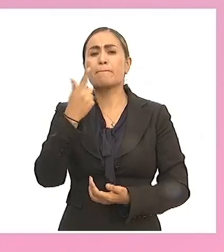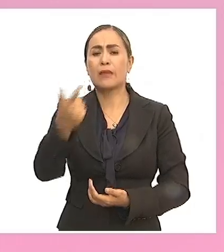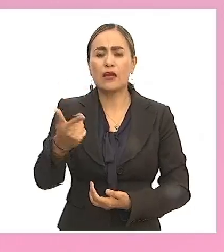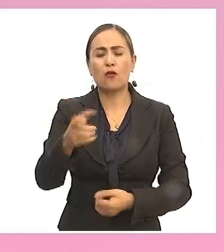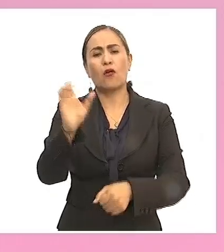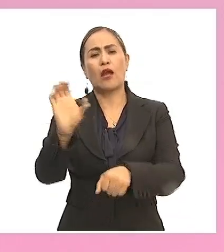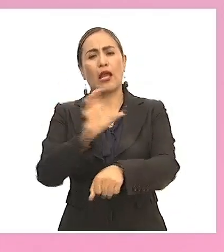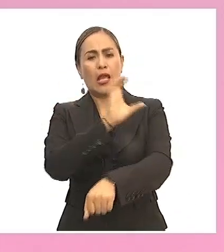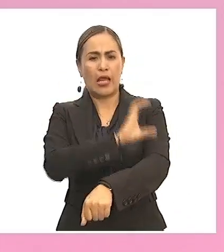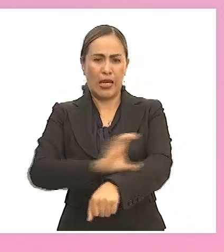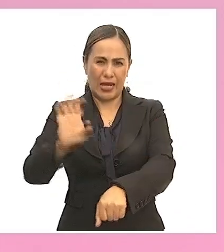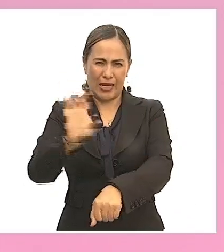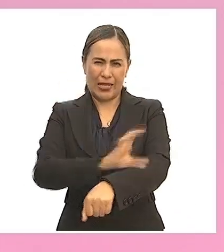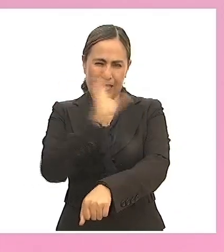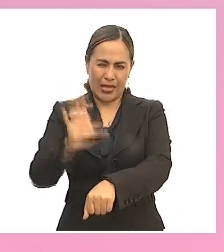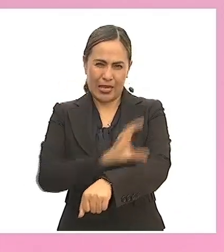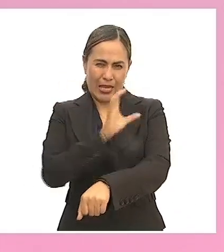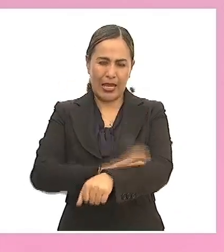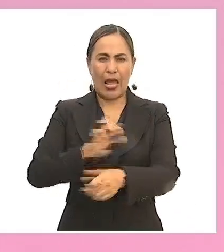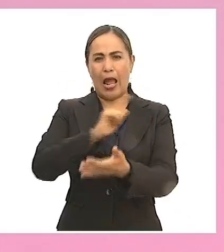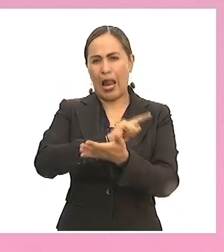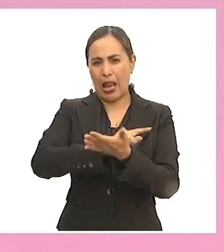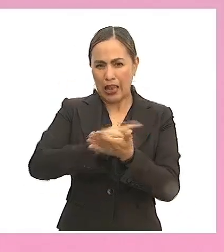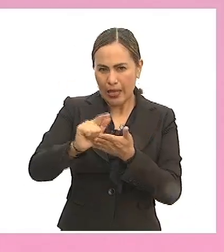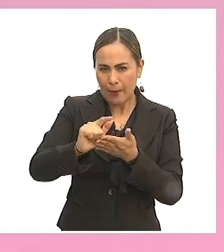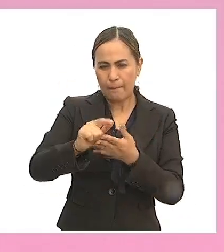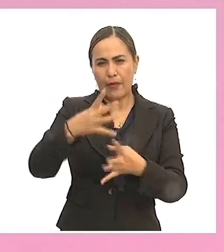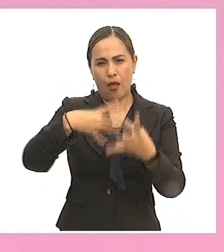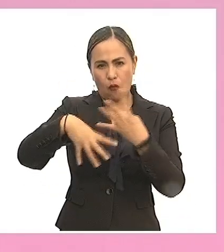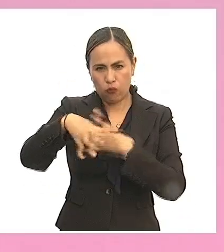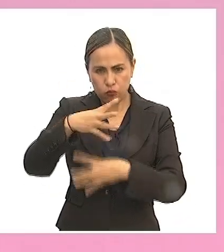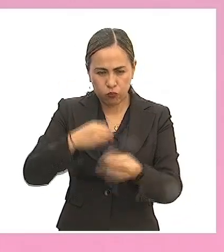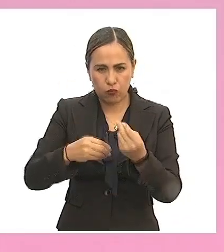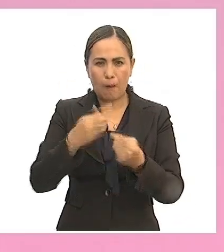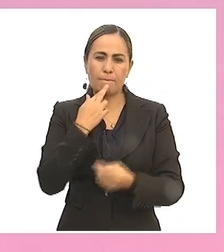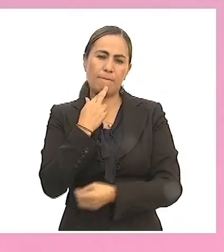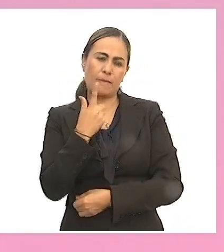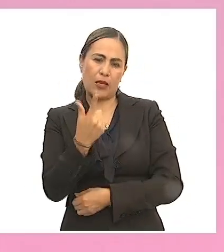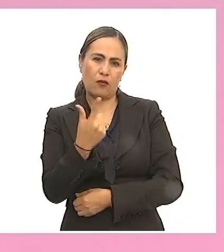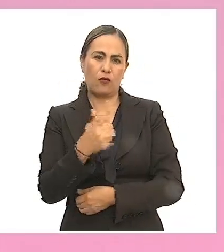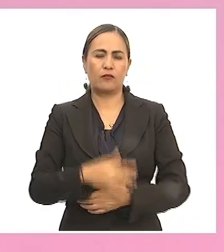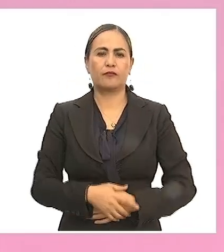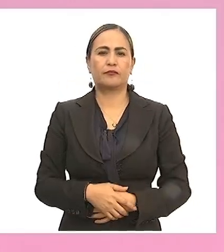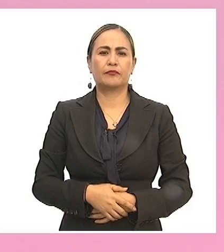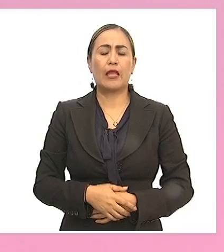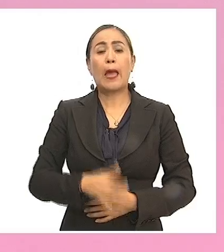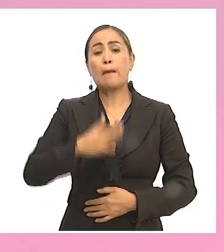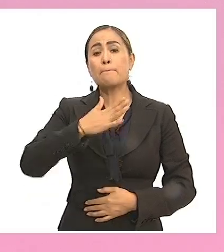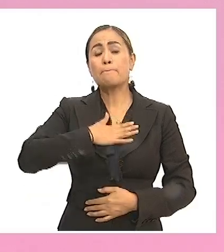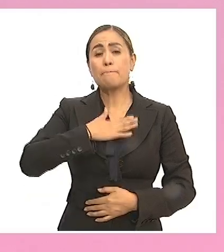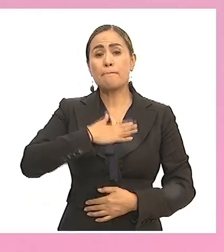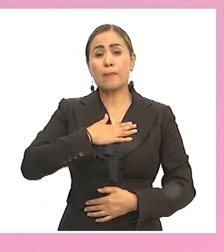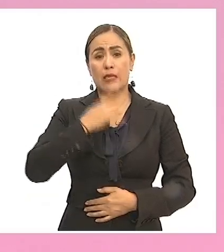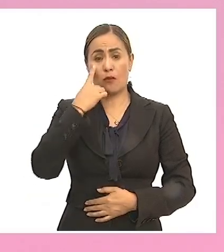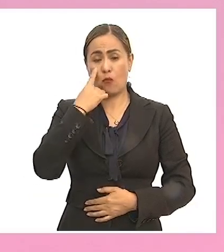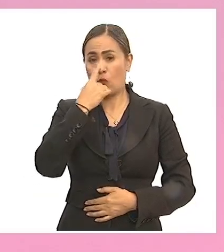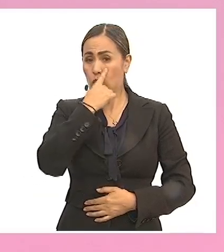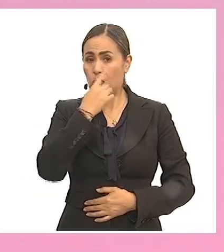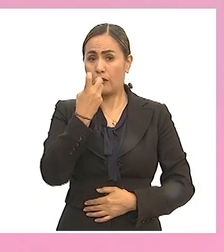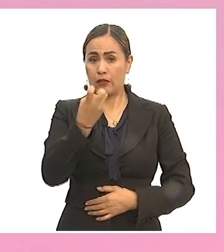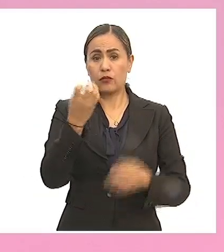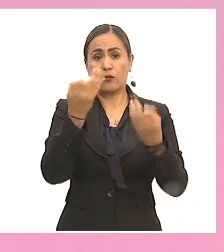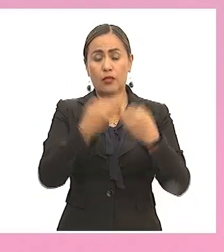energías limpias y renovables. Desde mi punto de vista, es importante